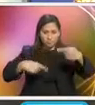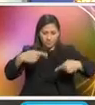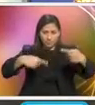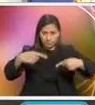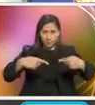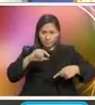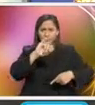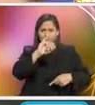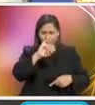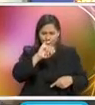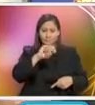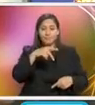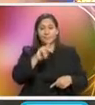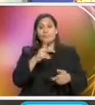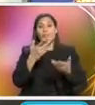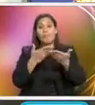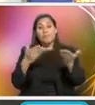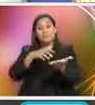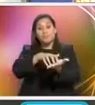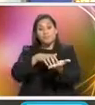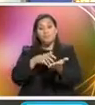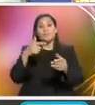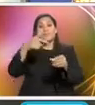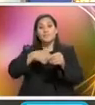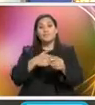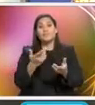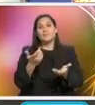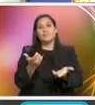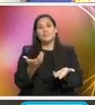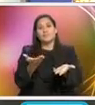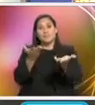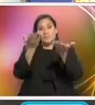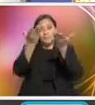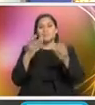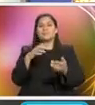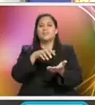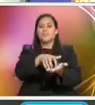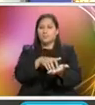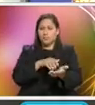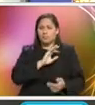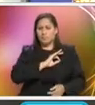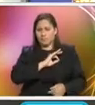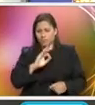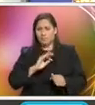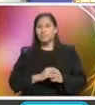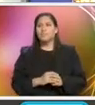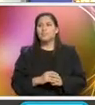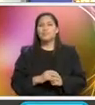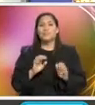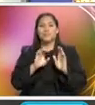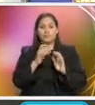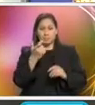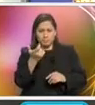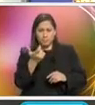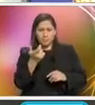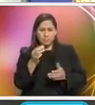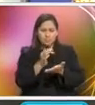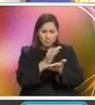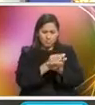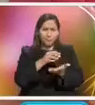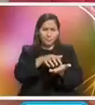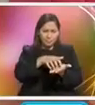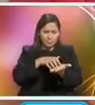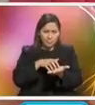puede ahorrarse ahora que la gasolina sube, ¿no? Uno puede ahorrarse también unos pesos y